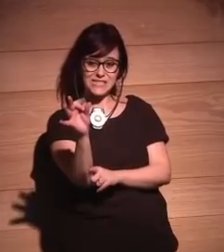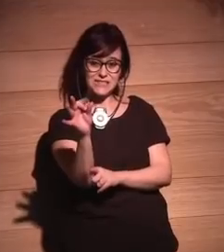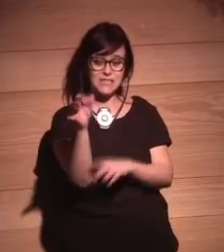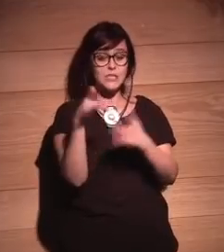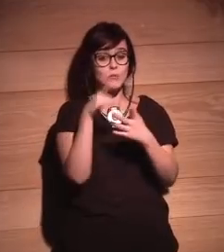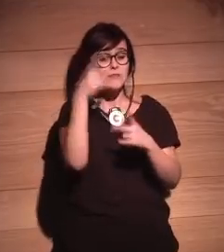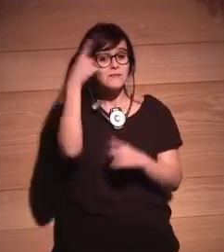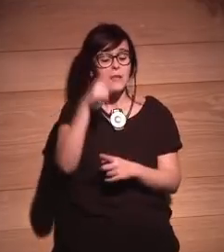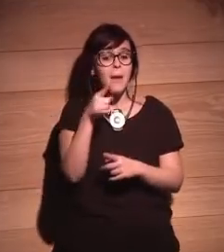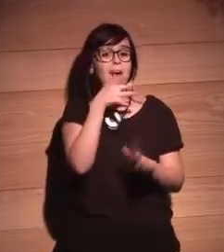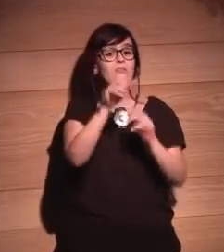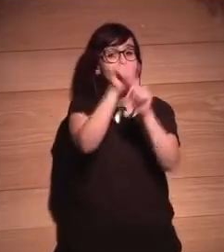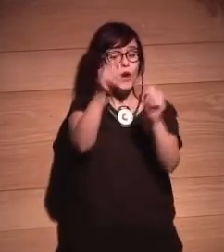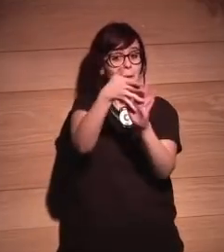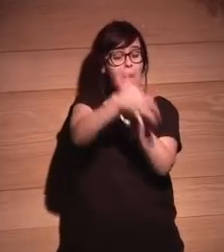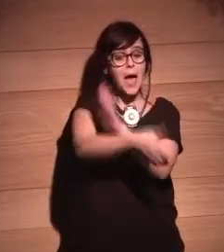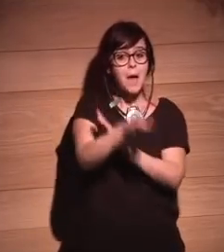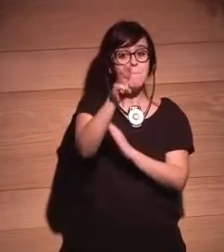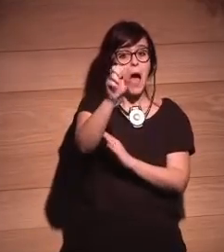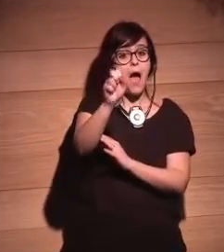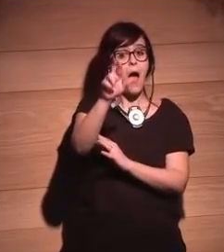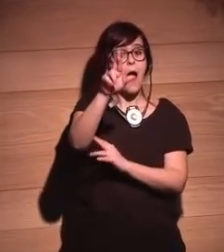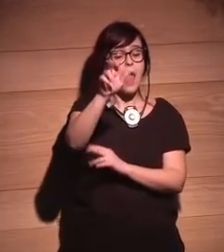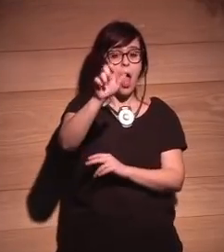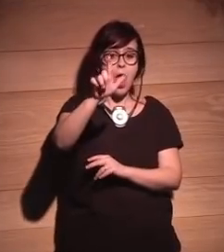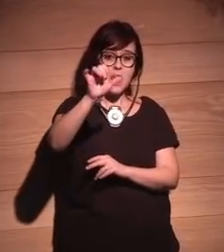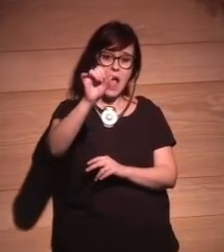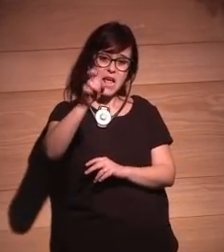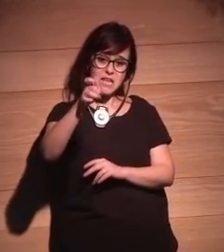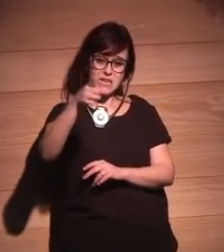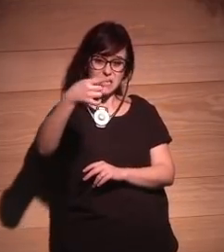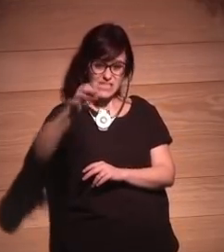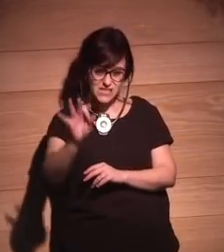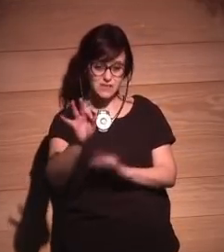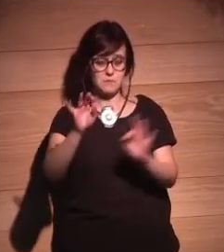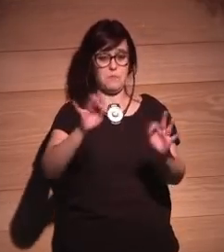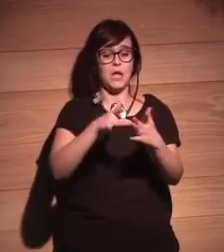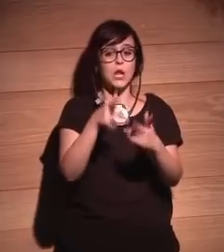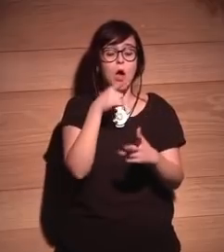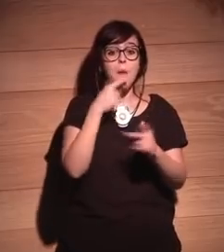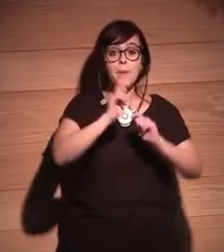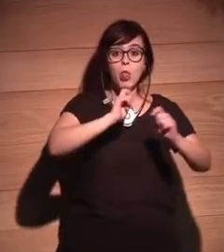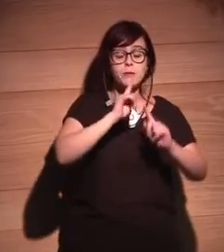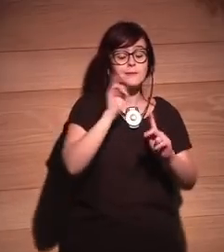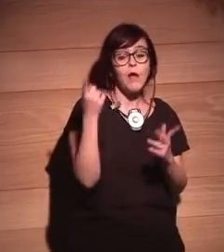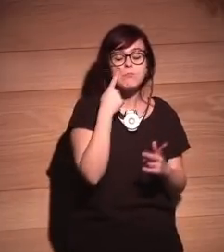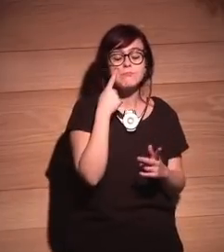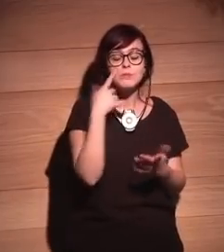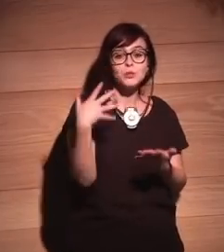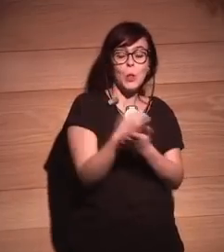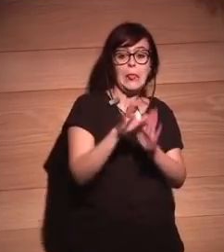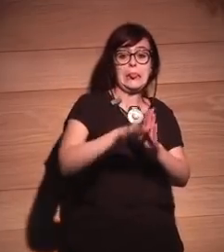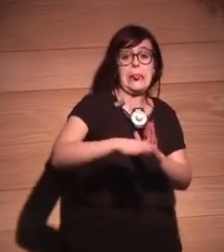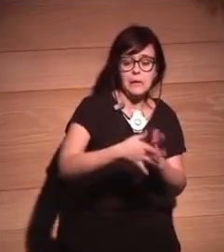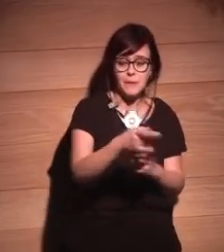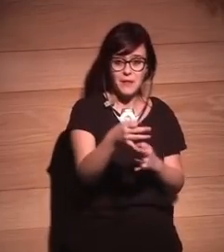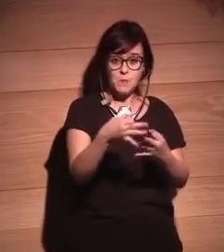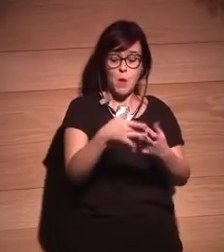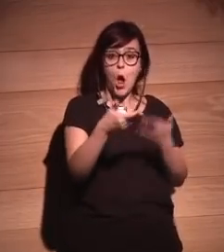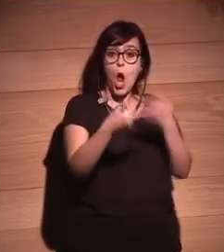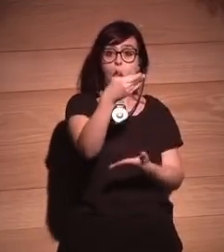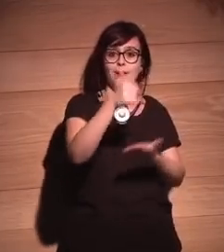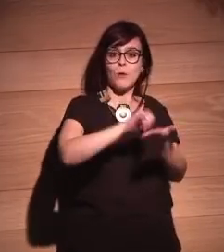ese modelo de narrativa se llama parallax en el mundo de los videojuegos. Pero bueno, los periodistas los descubrimos todos el día que hizo una página de este